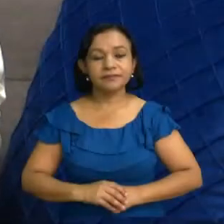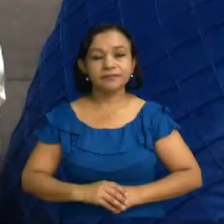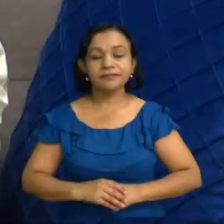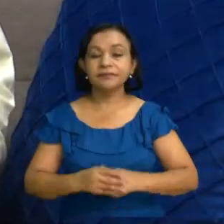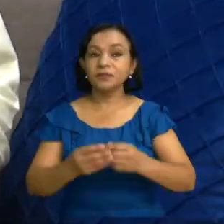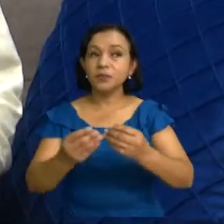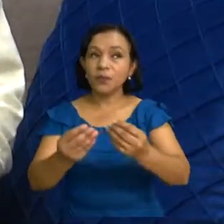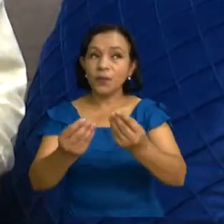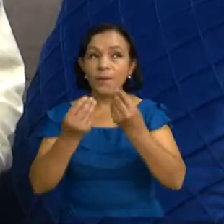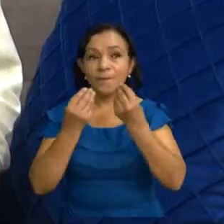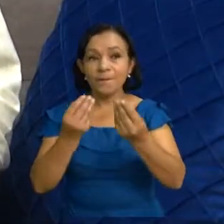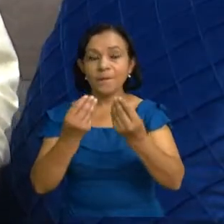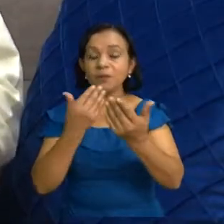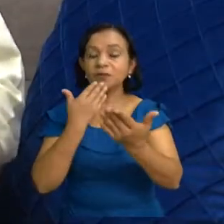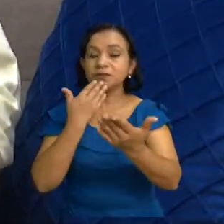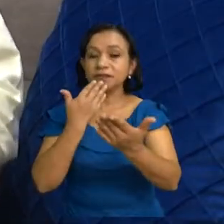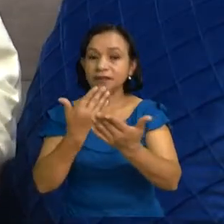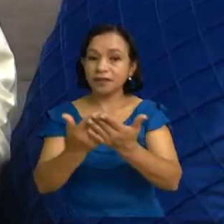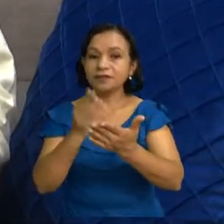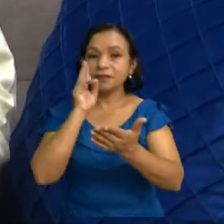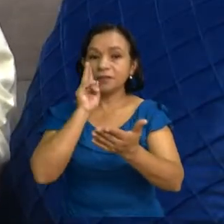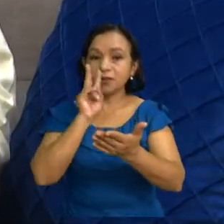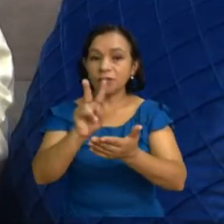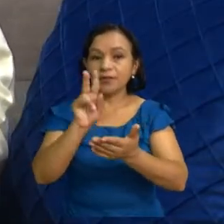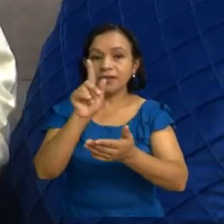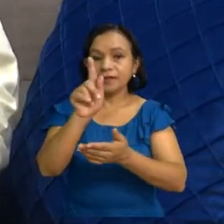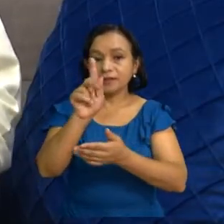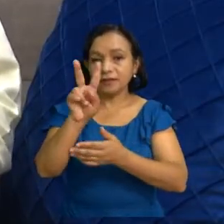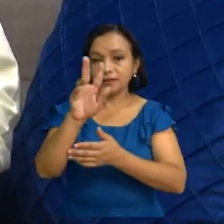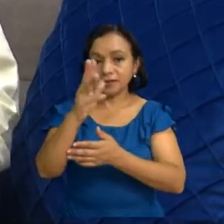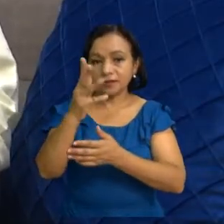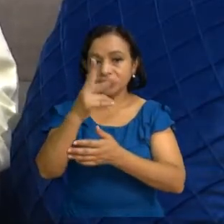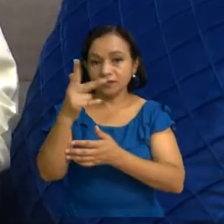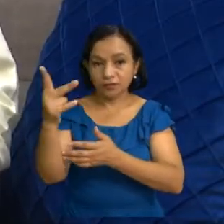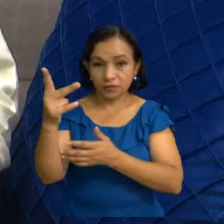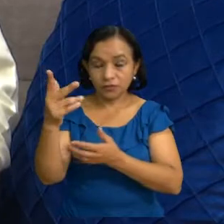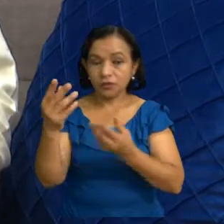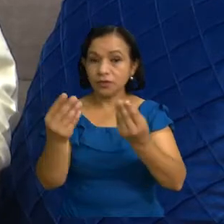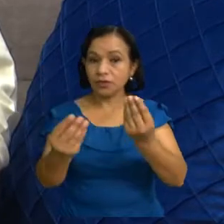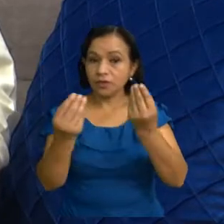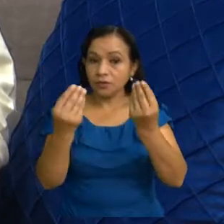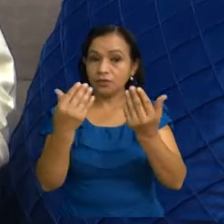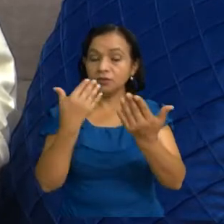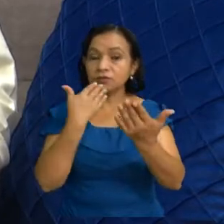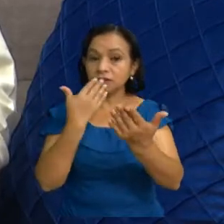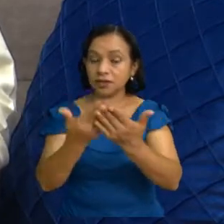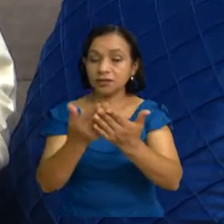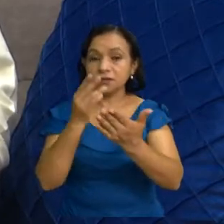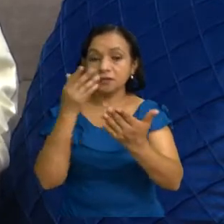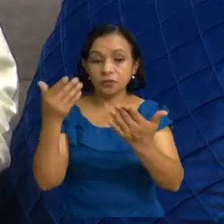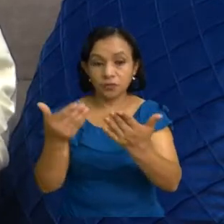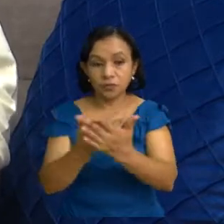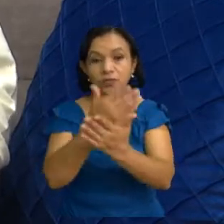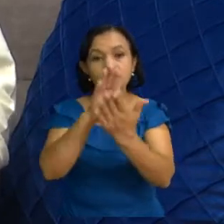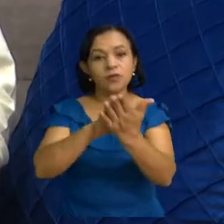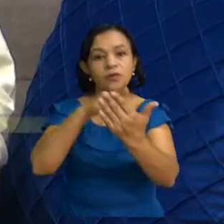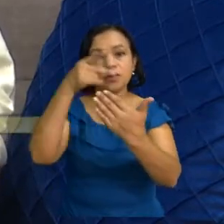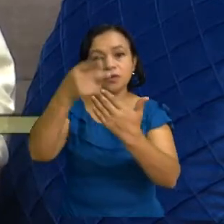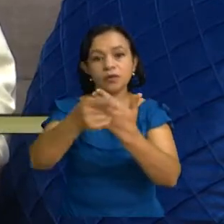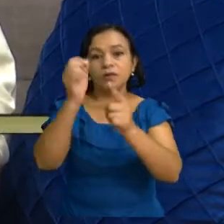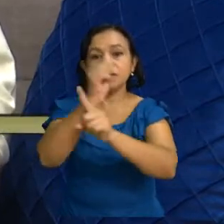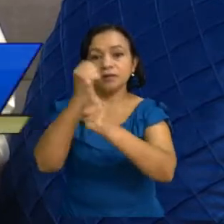muchísimas gracias por estar en sintonía del canal parlamentario y muchísimas gracias por acompañarnos en una nueva edición de su programa desde el